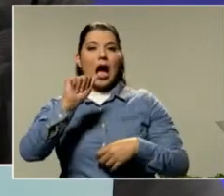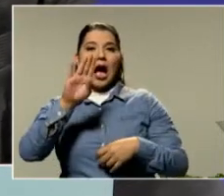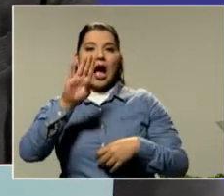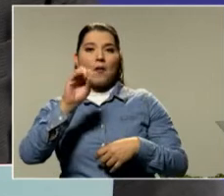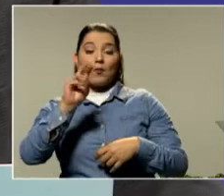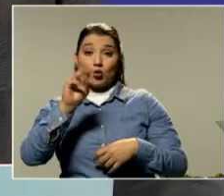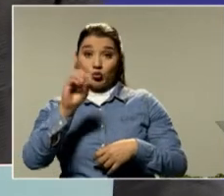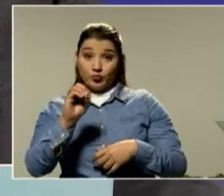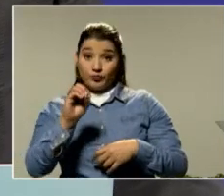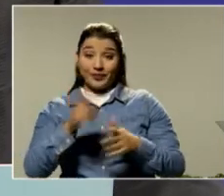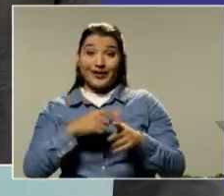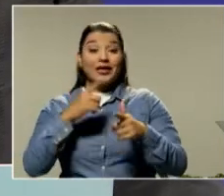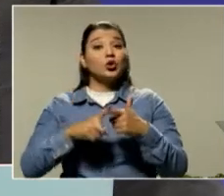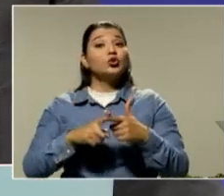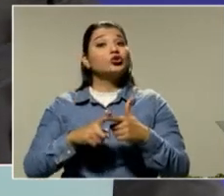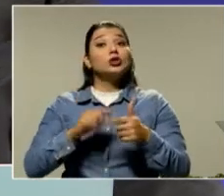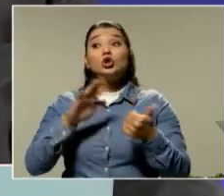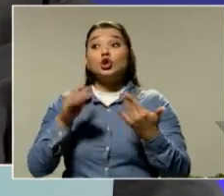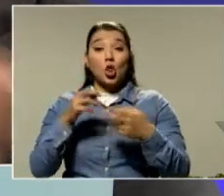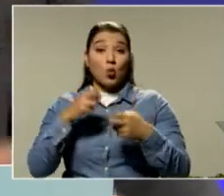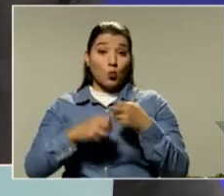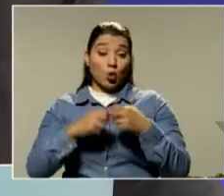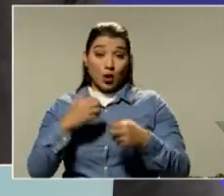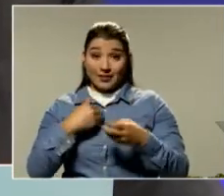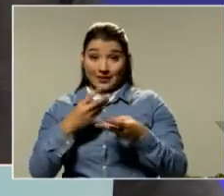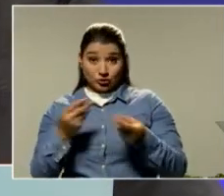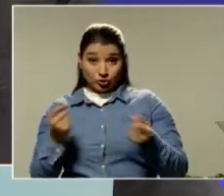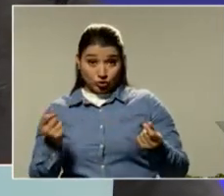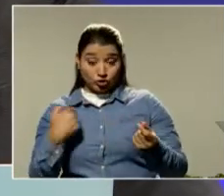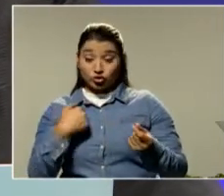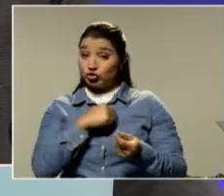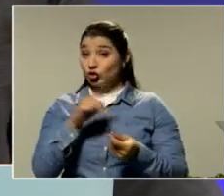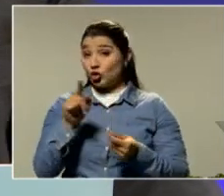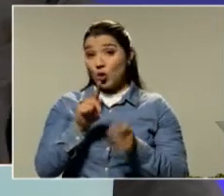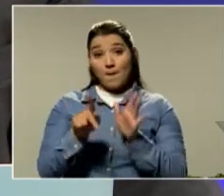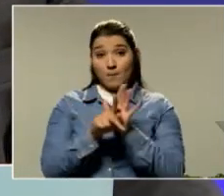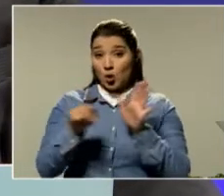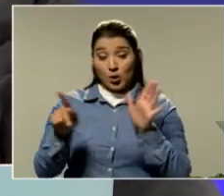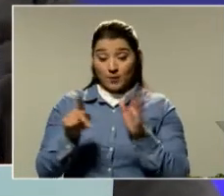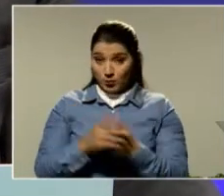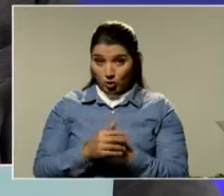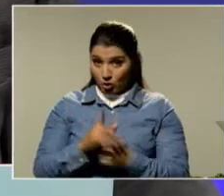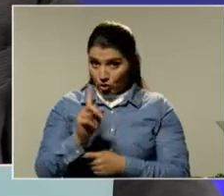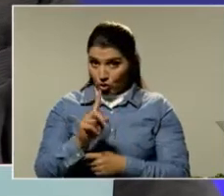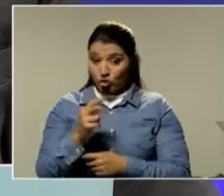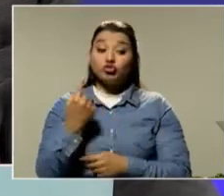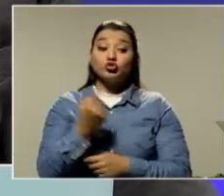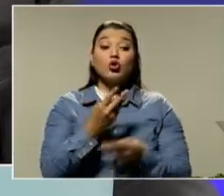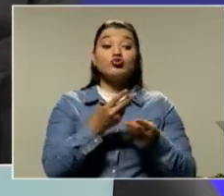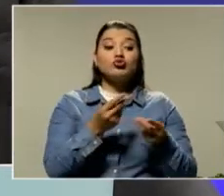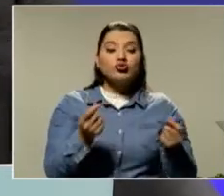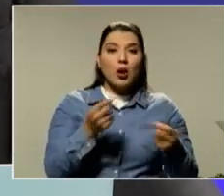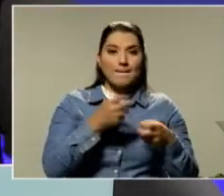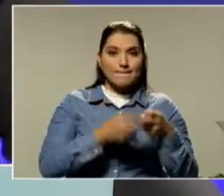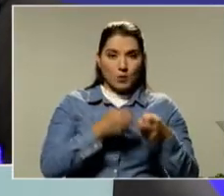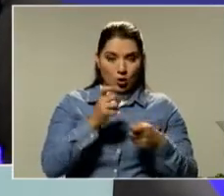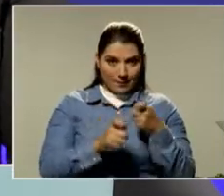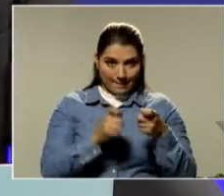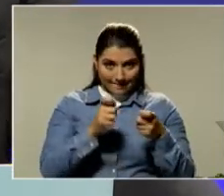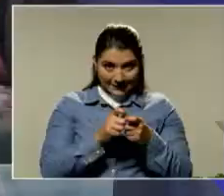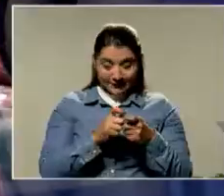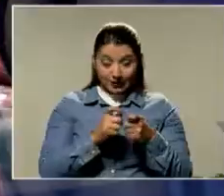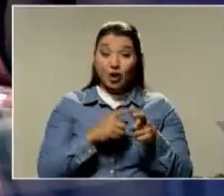el problema se resuelve, no se prohibió la actividad cafetalera, se resolvió el problema específico. Entonces eso es,